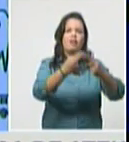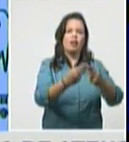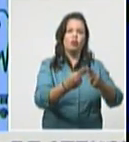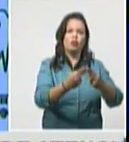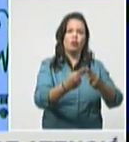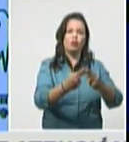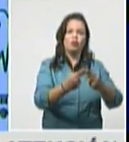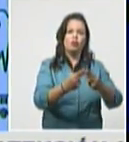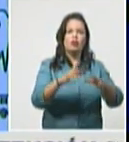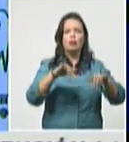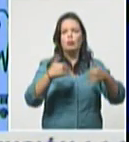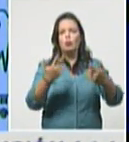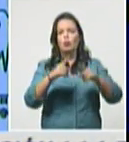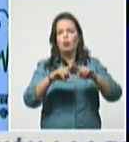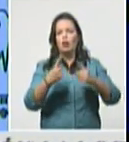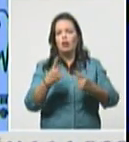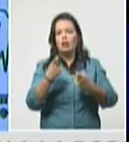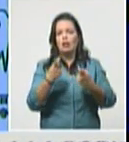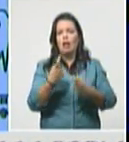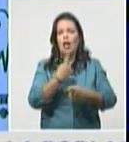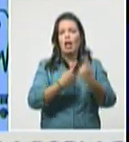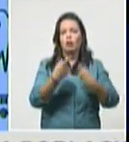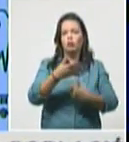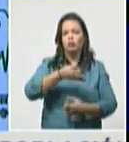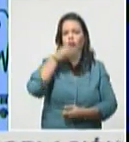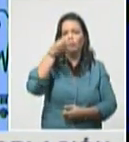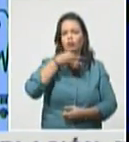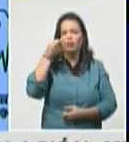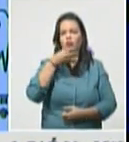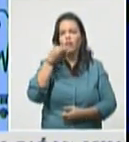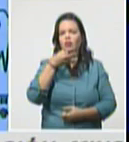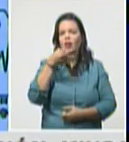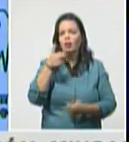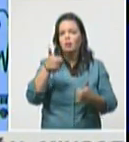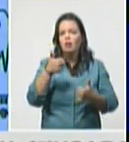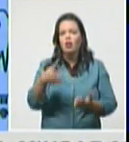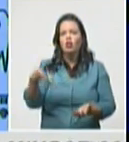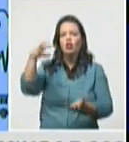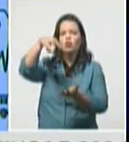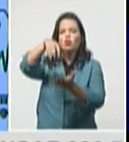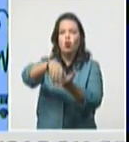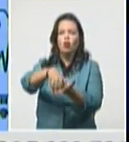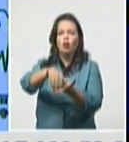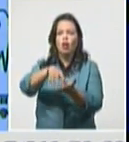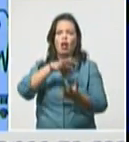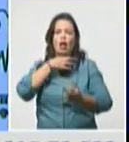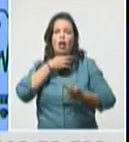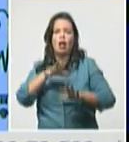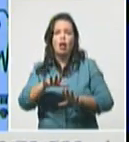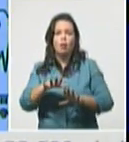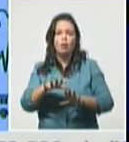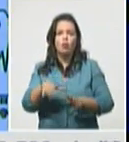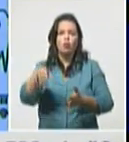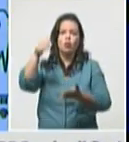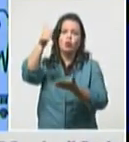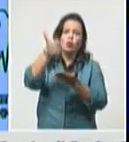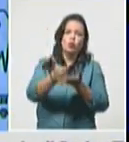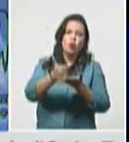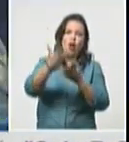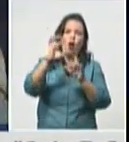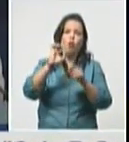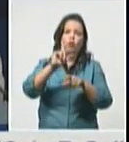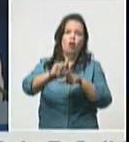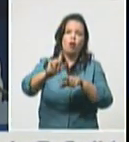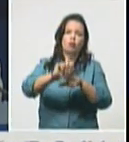eventos se especifique en qué lugar se producen, sobre todo si son en áreas residenciales.